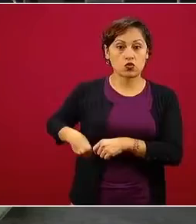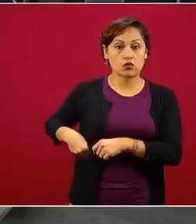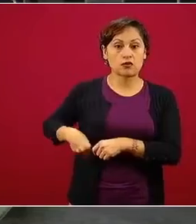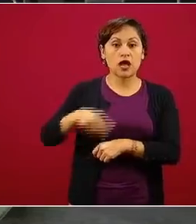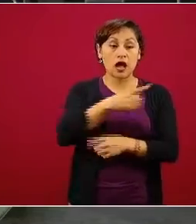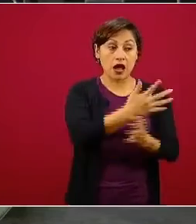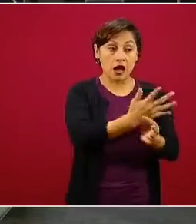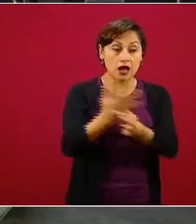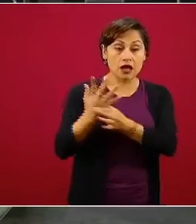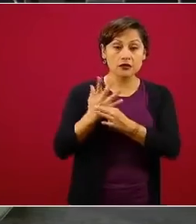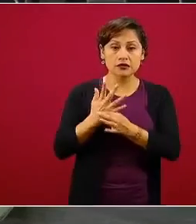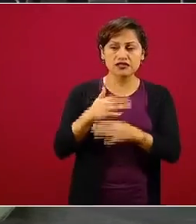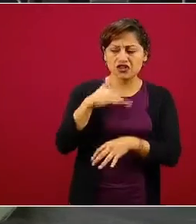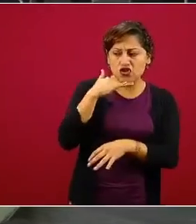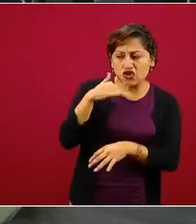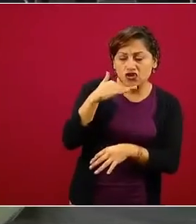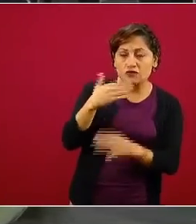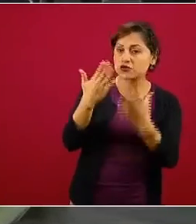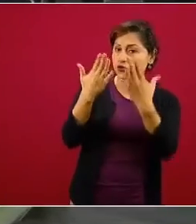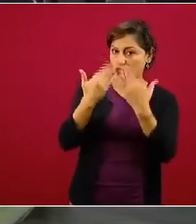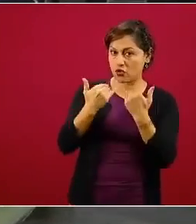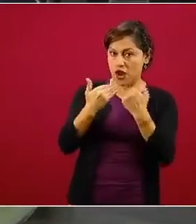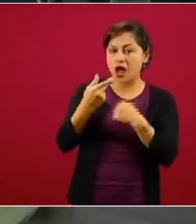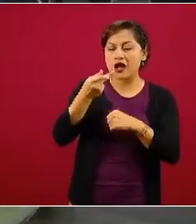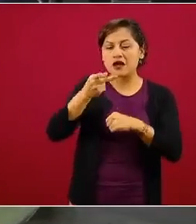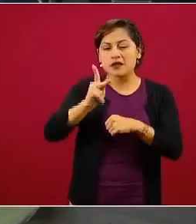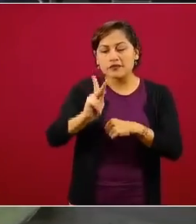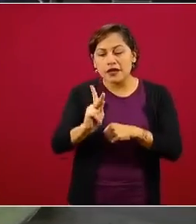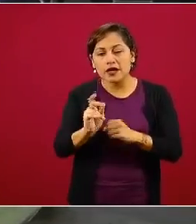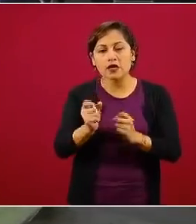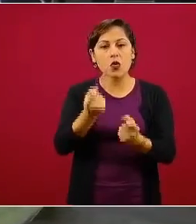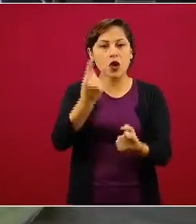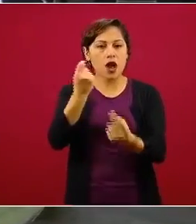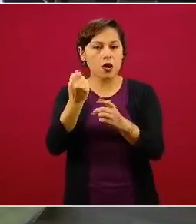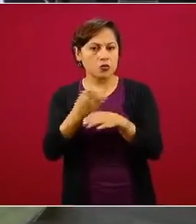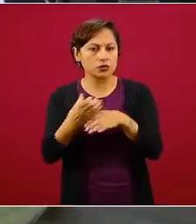generalidad. Entonces, mi punto es,